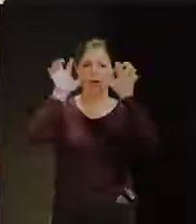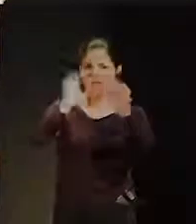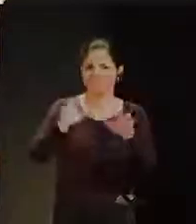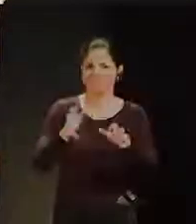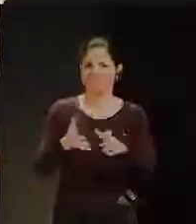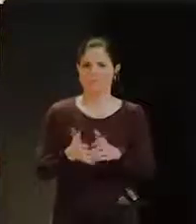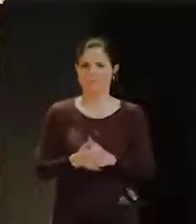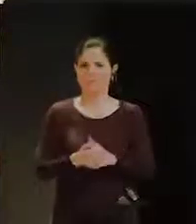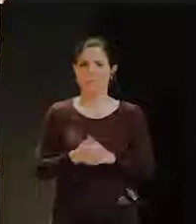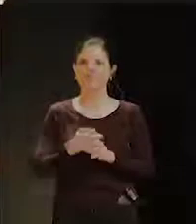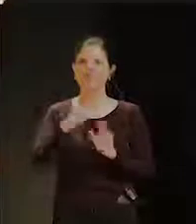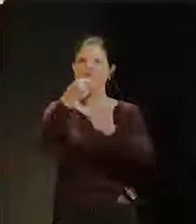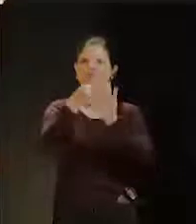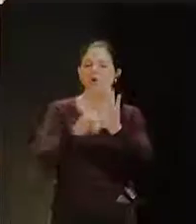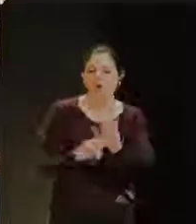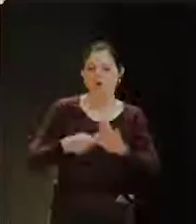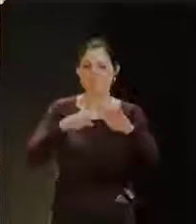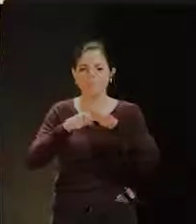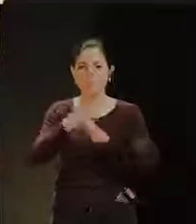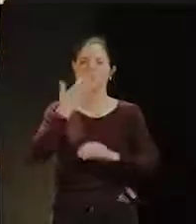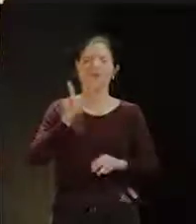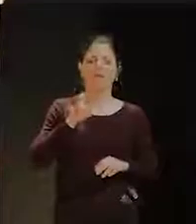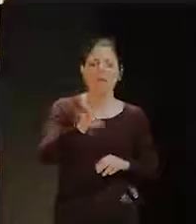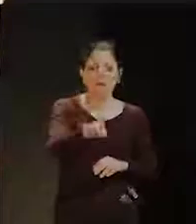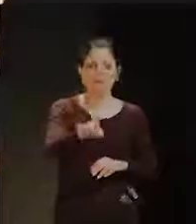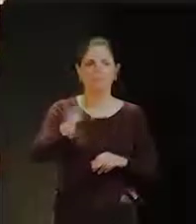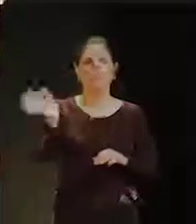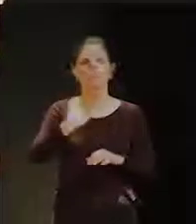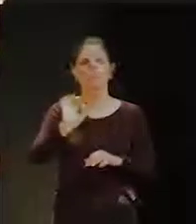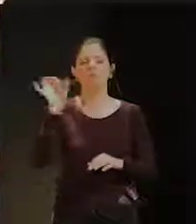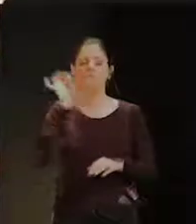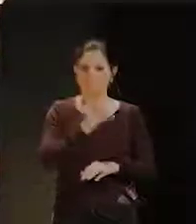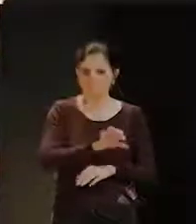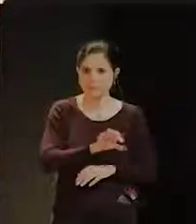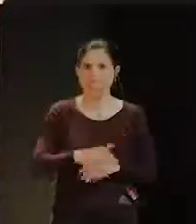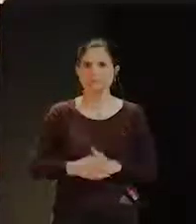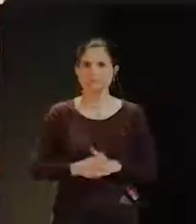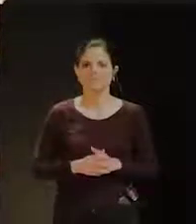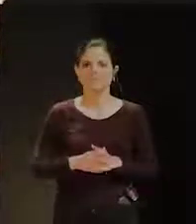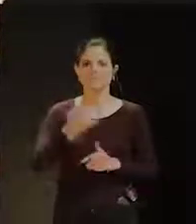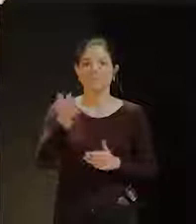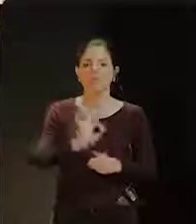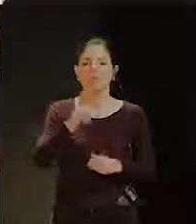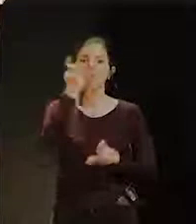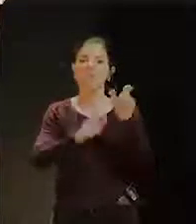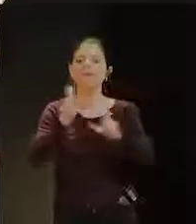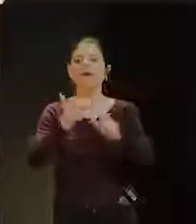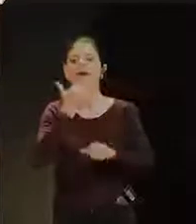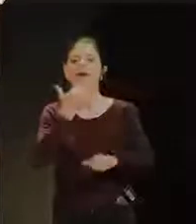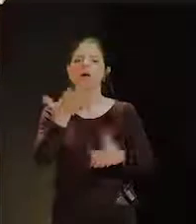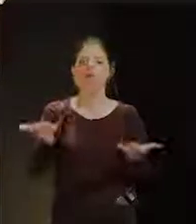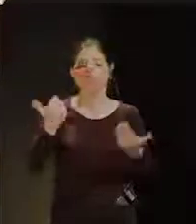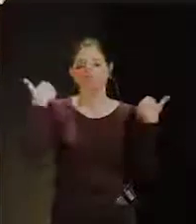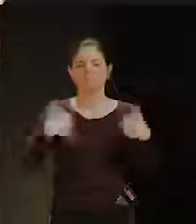aprendizaje, condiciones progresivas como cáncer o VIH, y personas con algún tipo